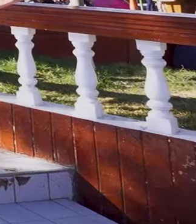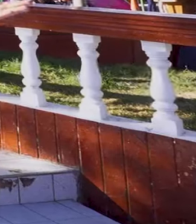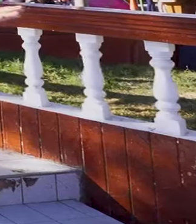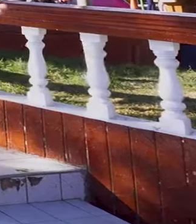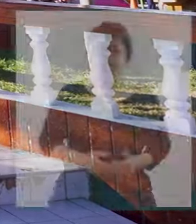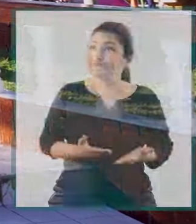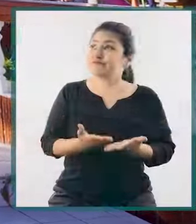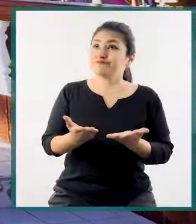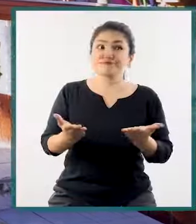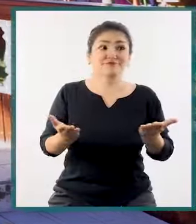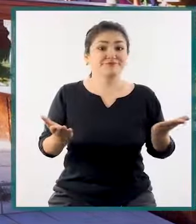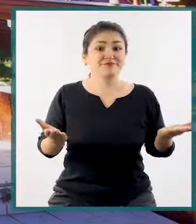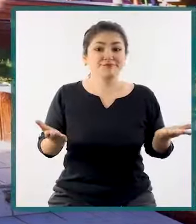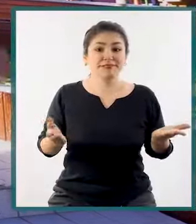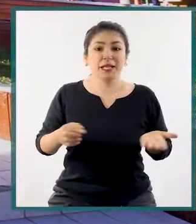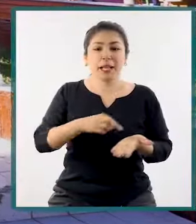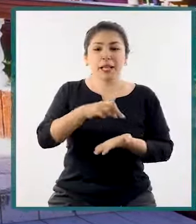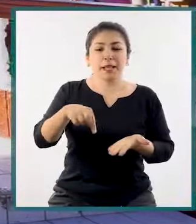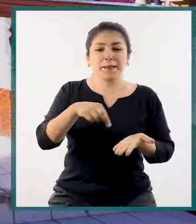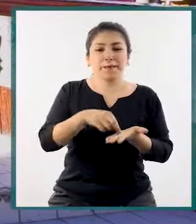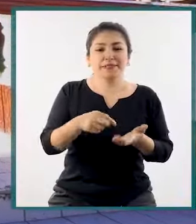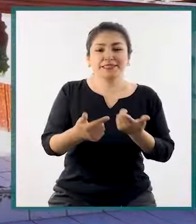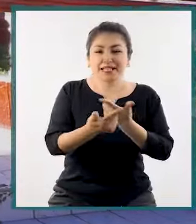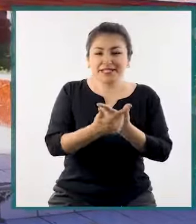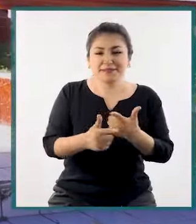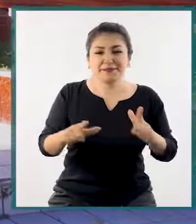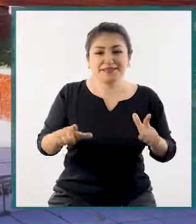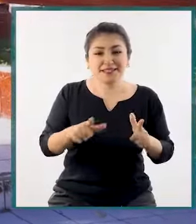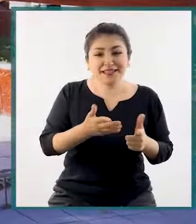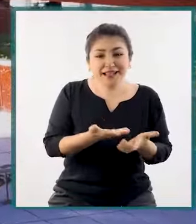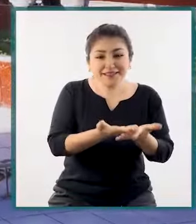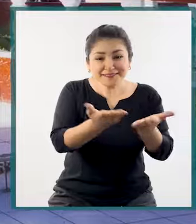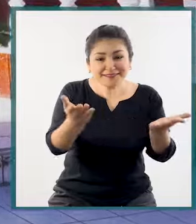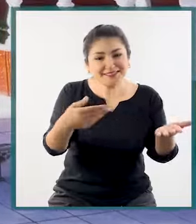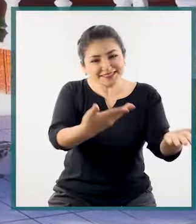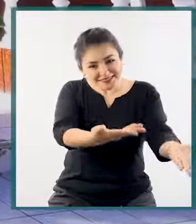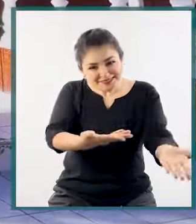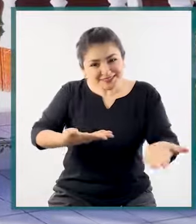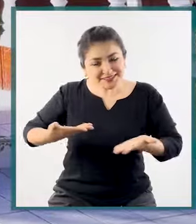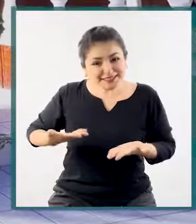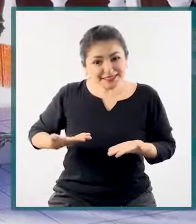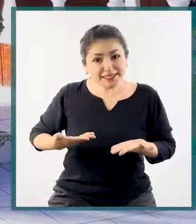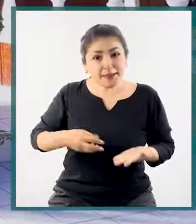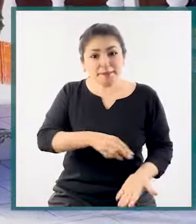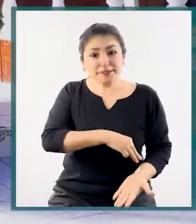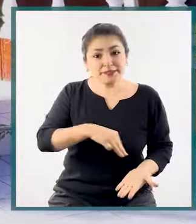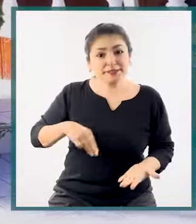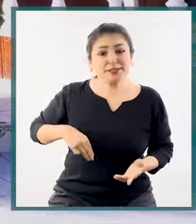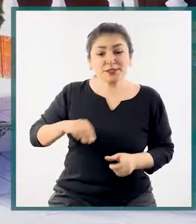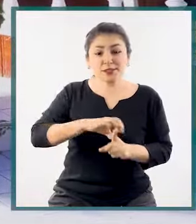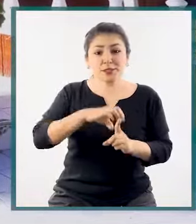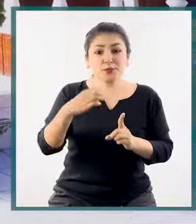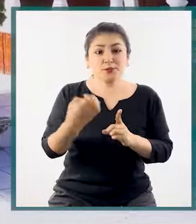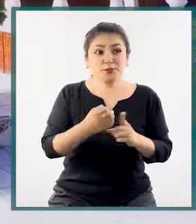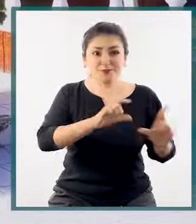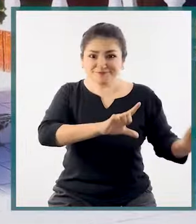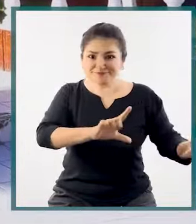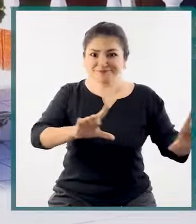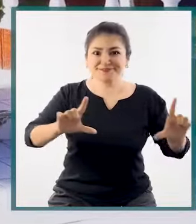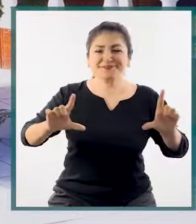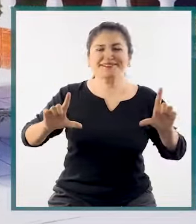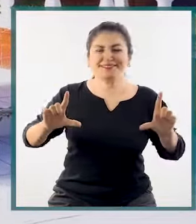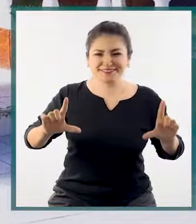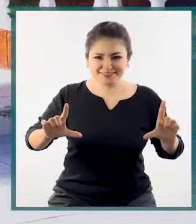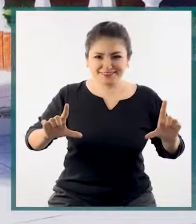Desde la Plaza Libertad en Junín les damos la bienvenida a Modo Bicentenario, el programa del Proyecto Especial Bicentenario